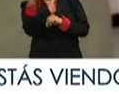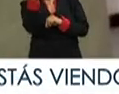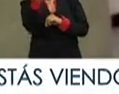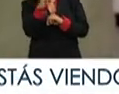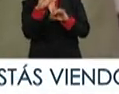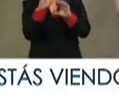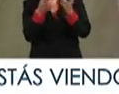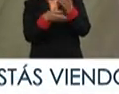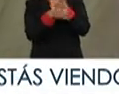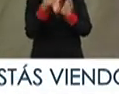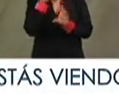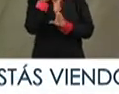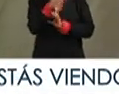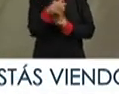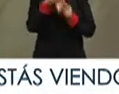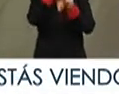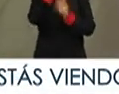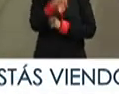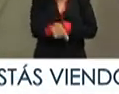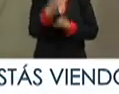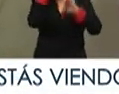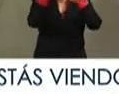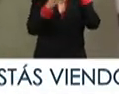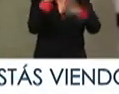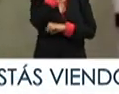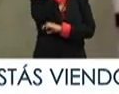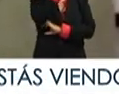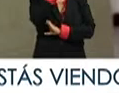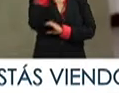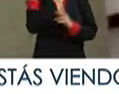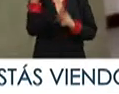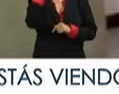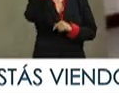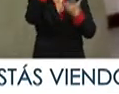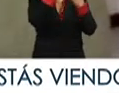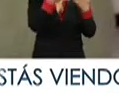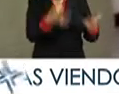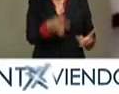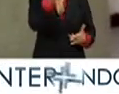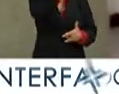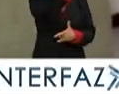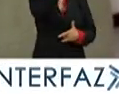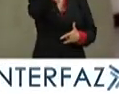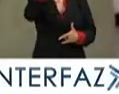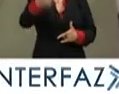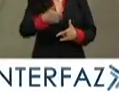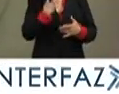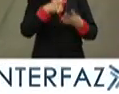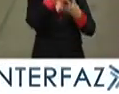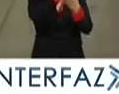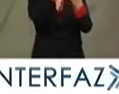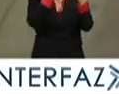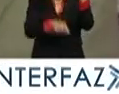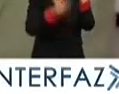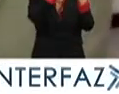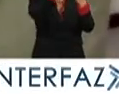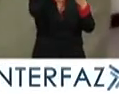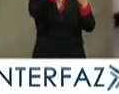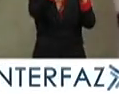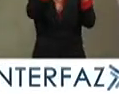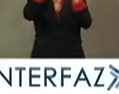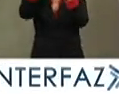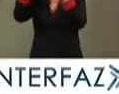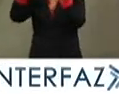de las vertientes que se pueden destacar dentro de esta exposición, es precisamente la trayectoria que tiene cada uno de estos artistas y cómo es que se han